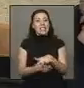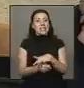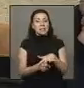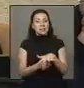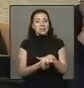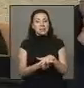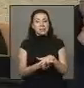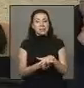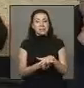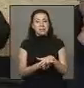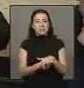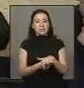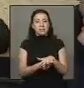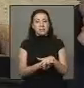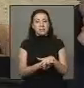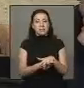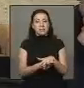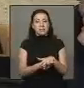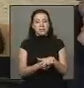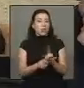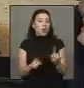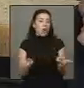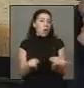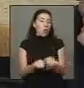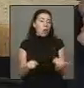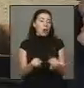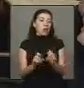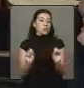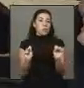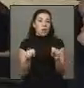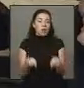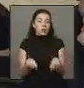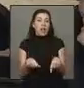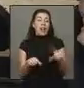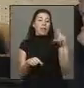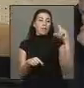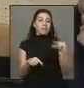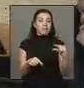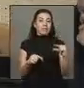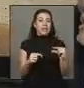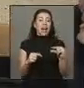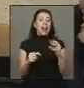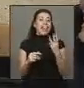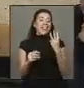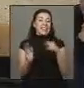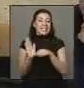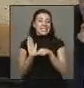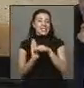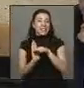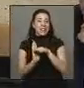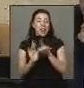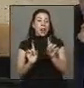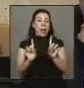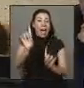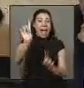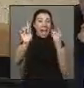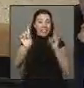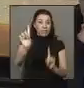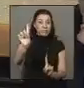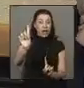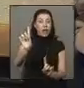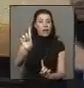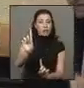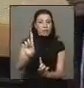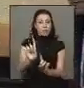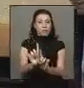situaciones francamente inicuas e inaceptables, se reduce a solo 3 tramos y a una distancia menor de 2